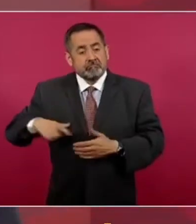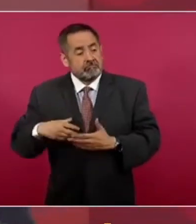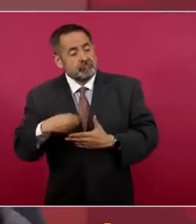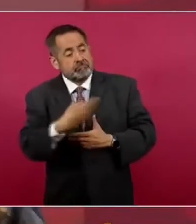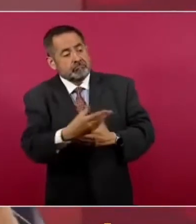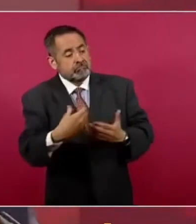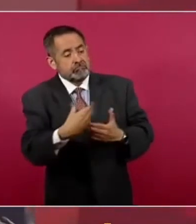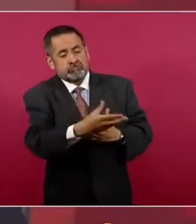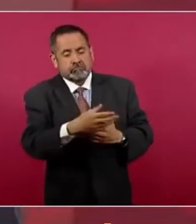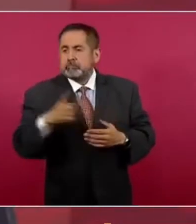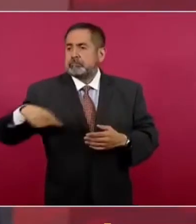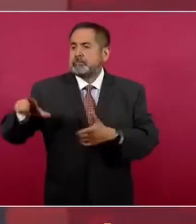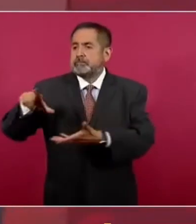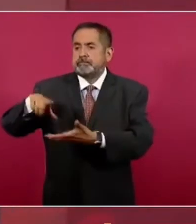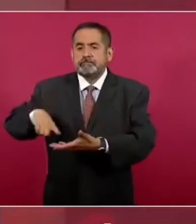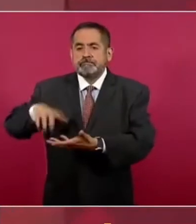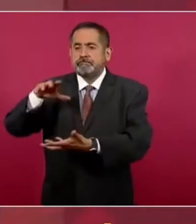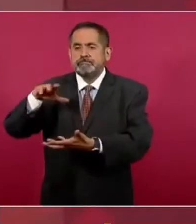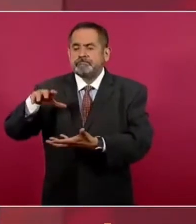del presupuesto público.